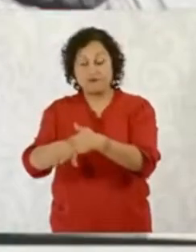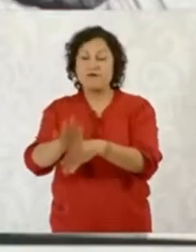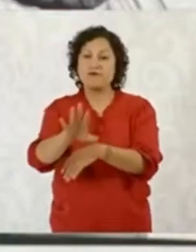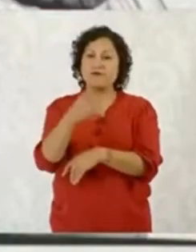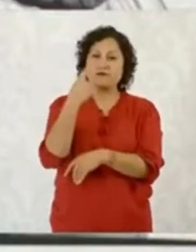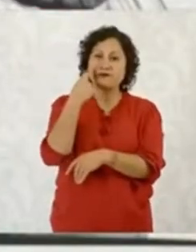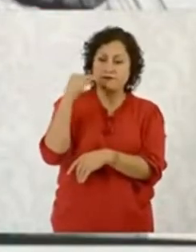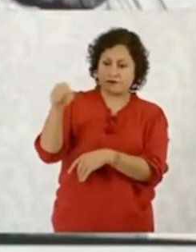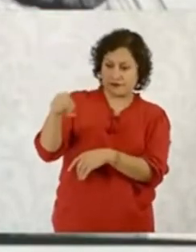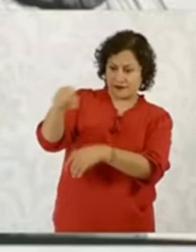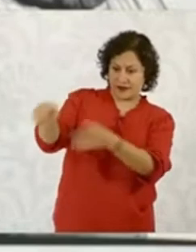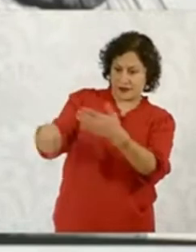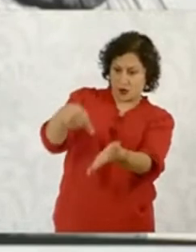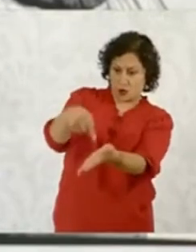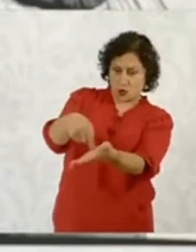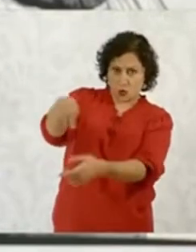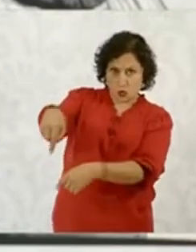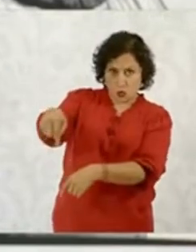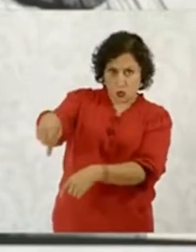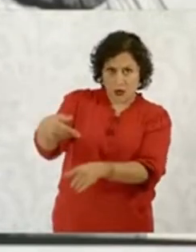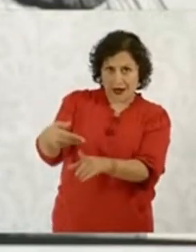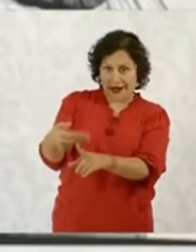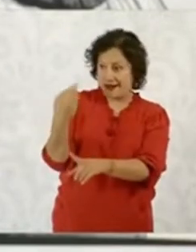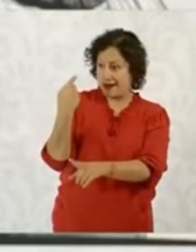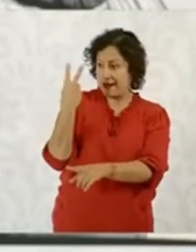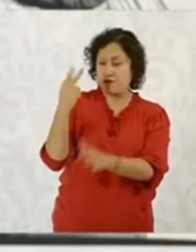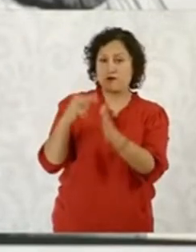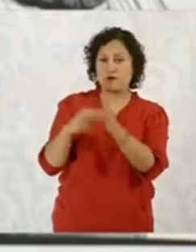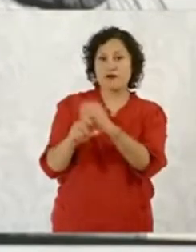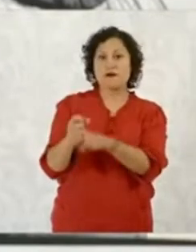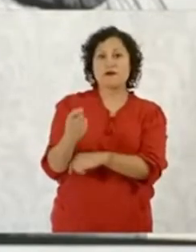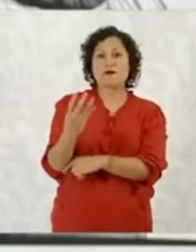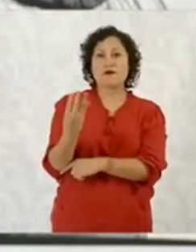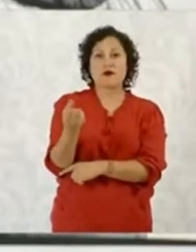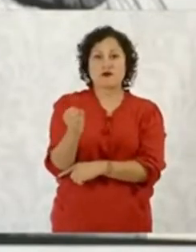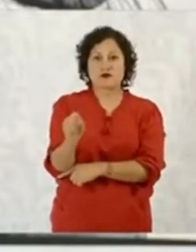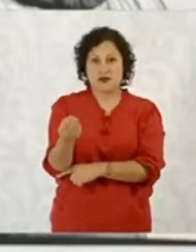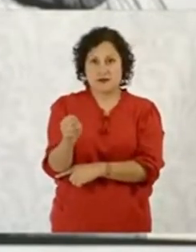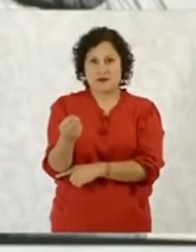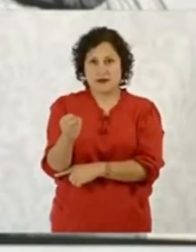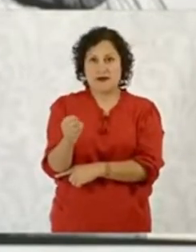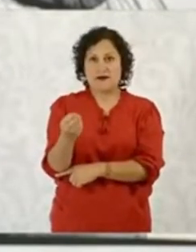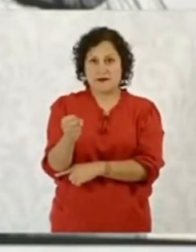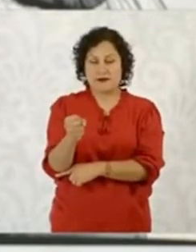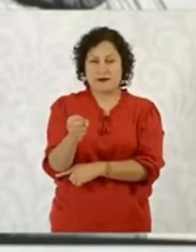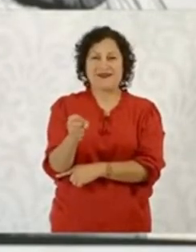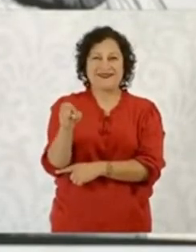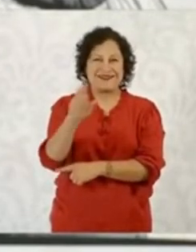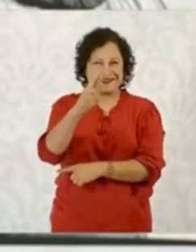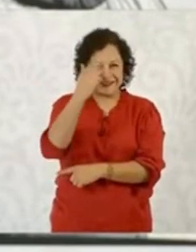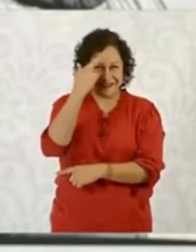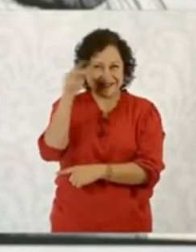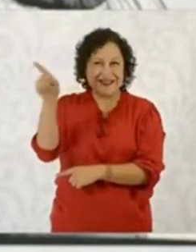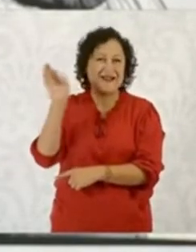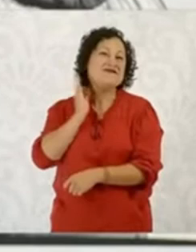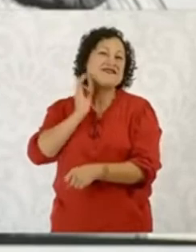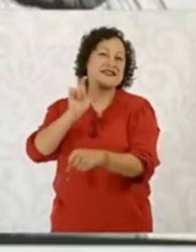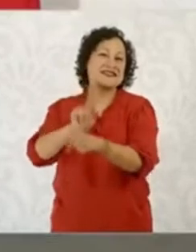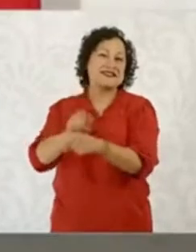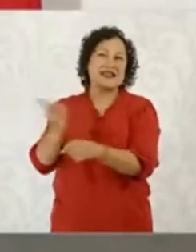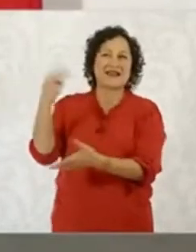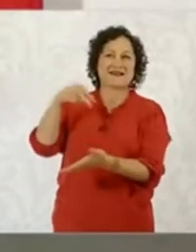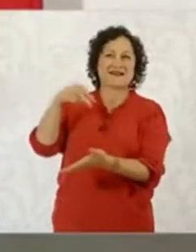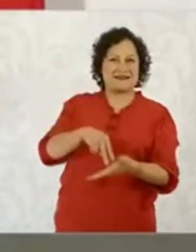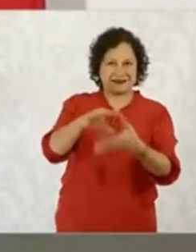en septiembre, o más bien en septiembre del año pasado, lo explicó muy bien el fiscal, entró